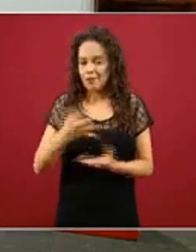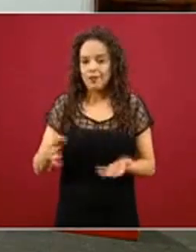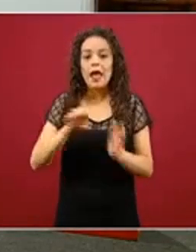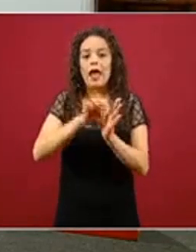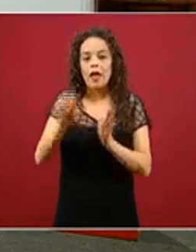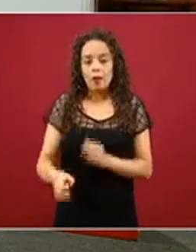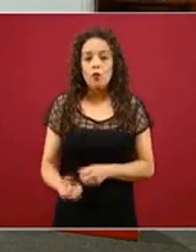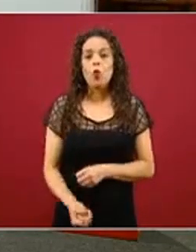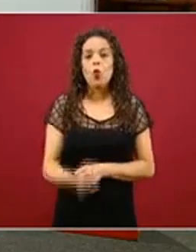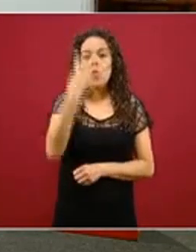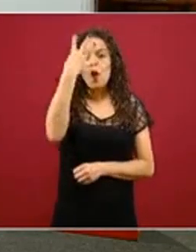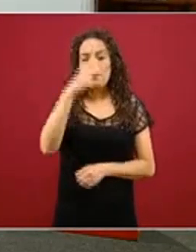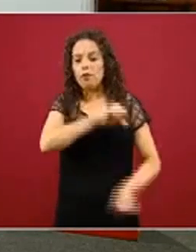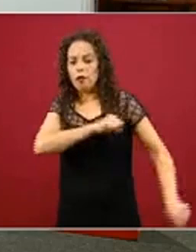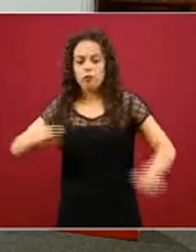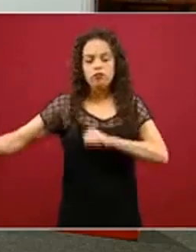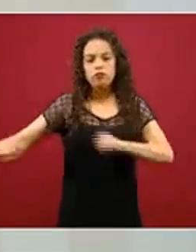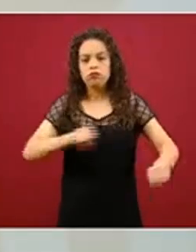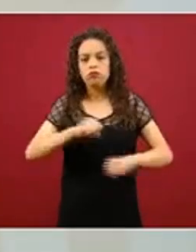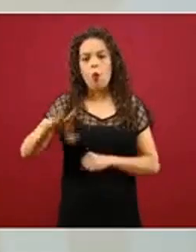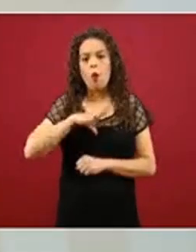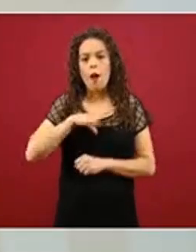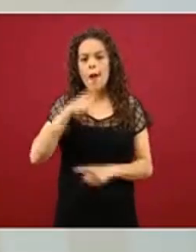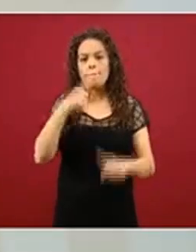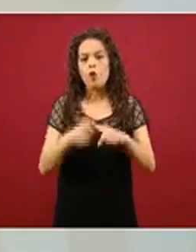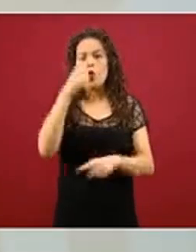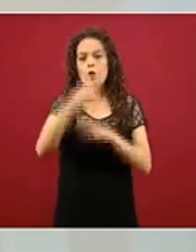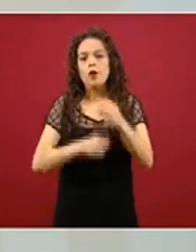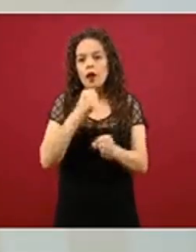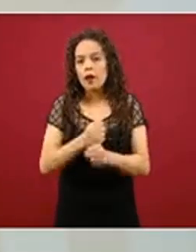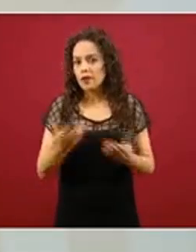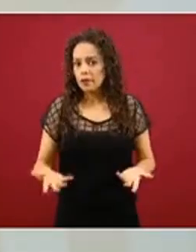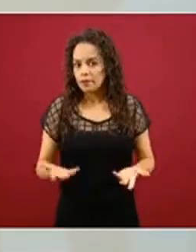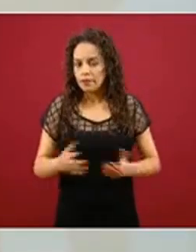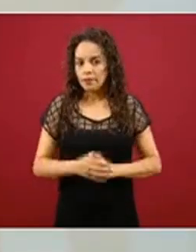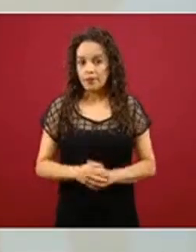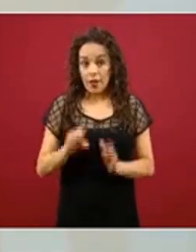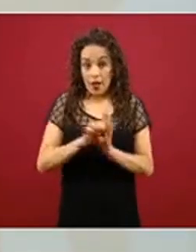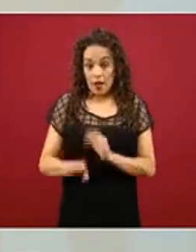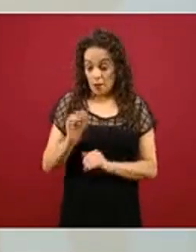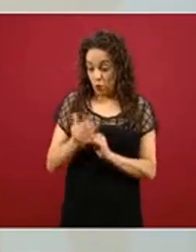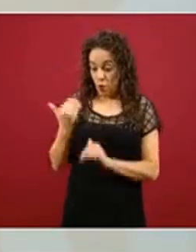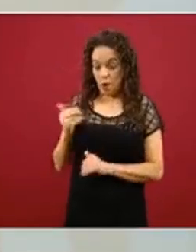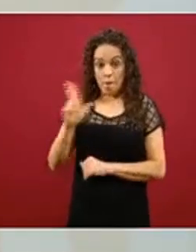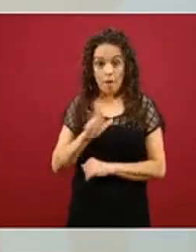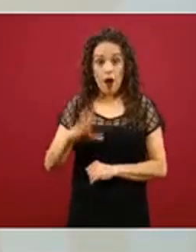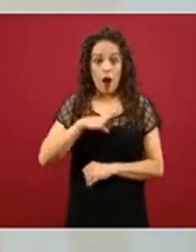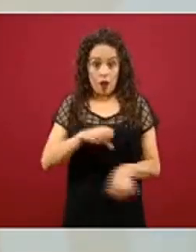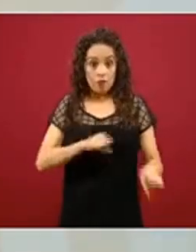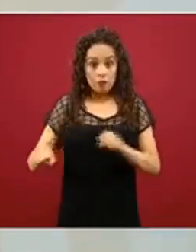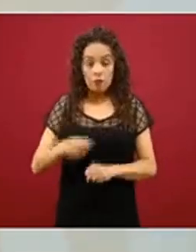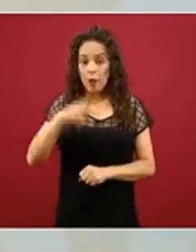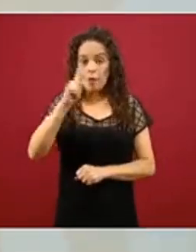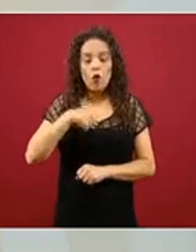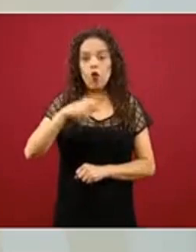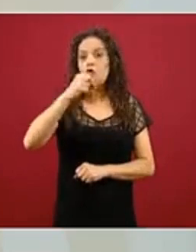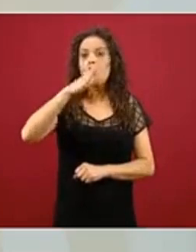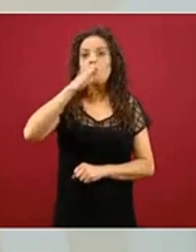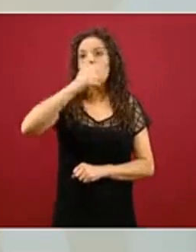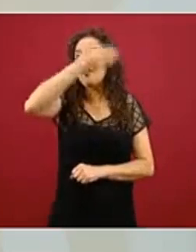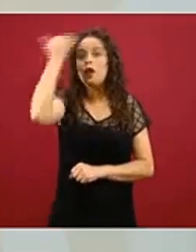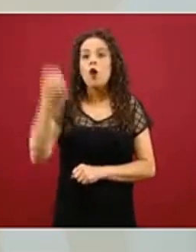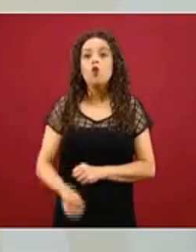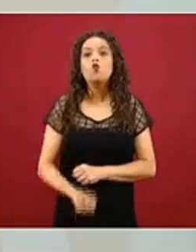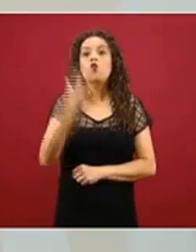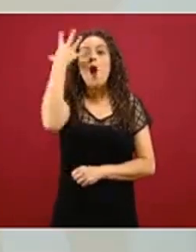haber al año? Acabamos de tener uno el martes, pero no se puede predecir cuántos va a haber. ¿Cuántos